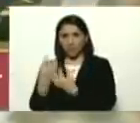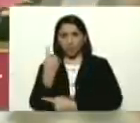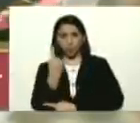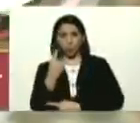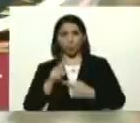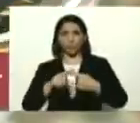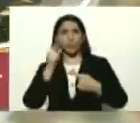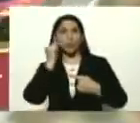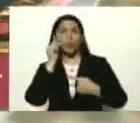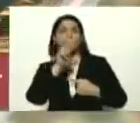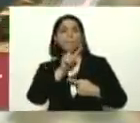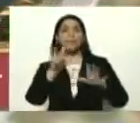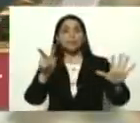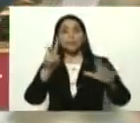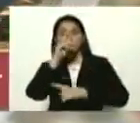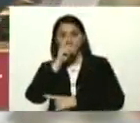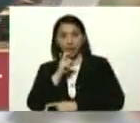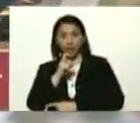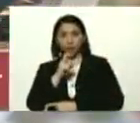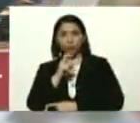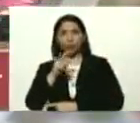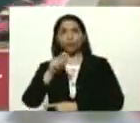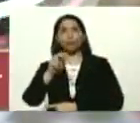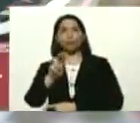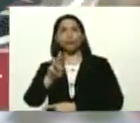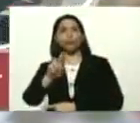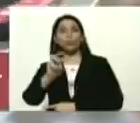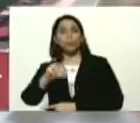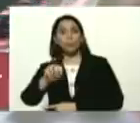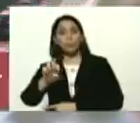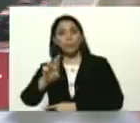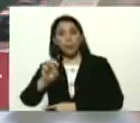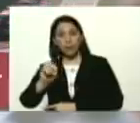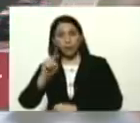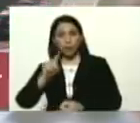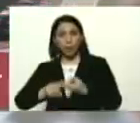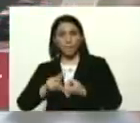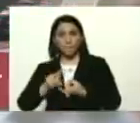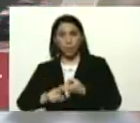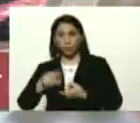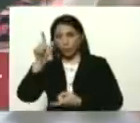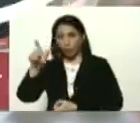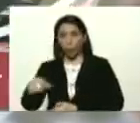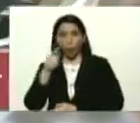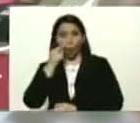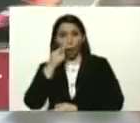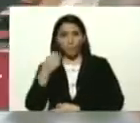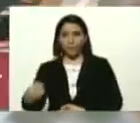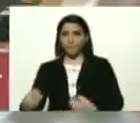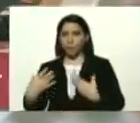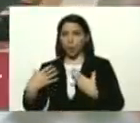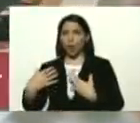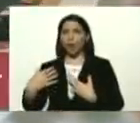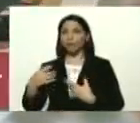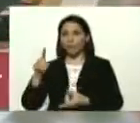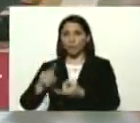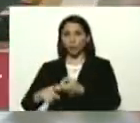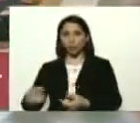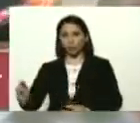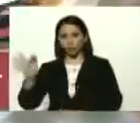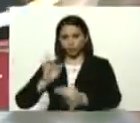es una mujer de 27 años, de Turmero, es esposa de un caso positivo, se contagió de su esposo.